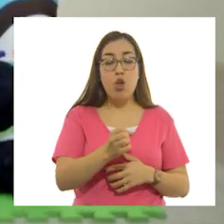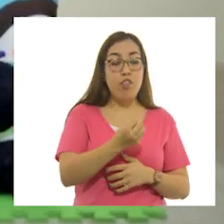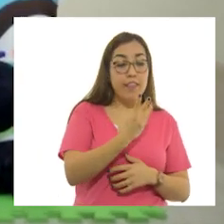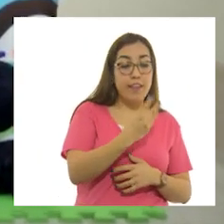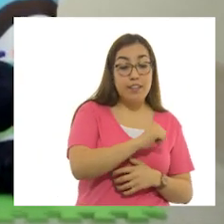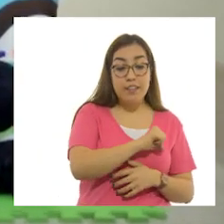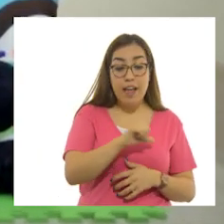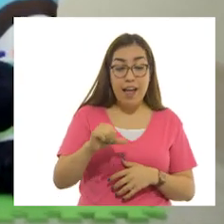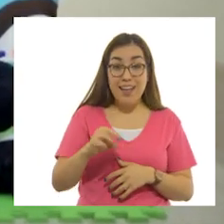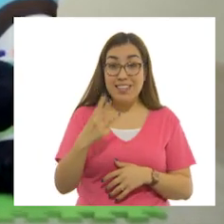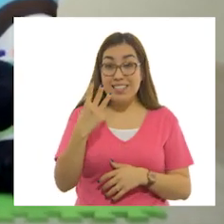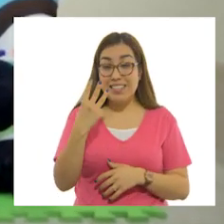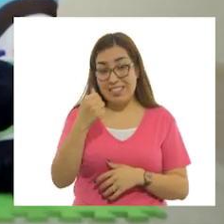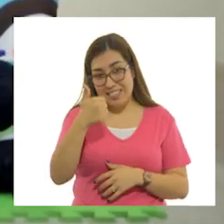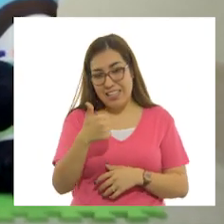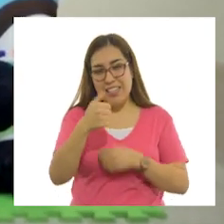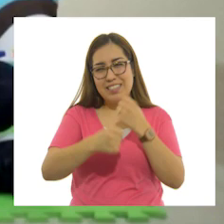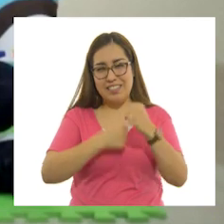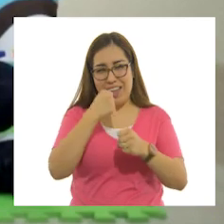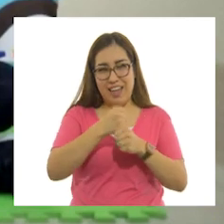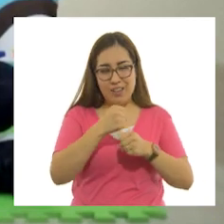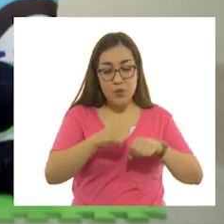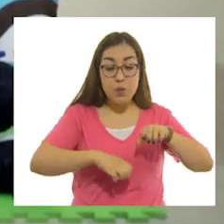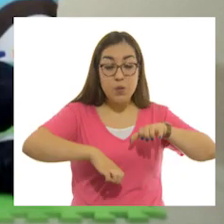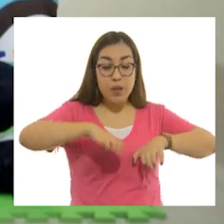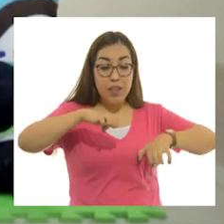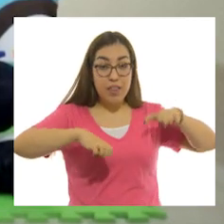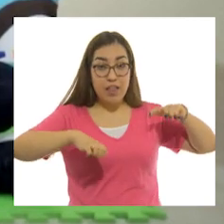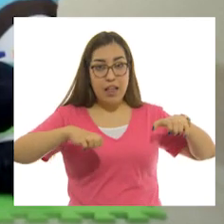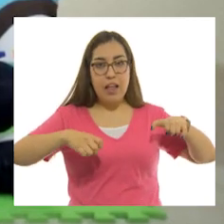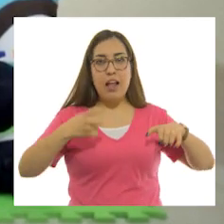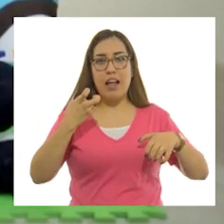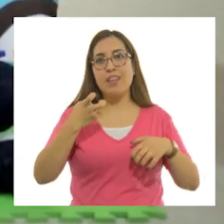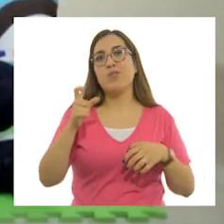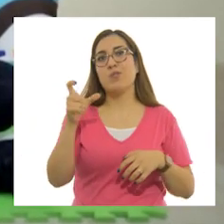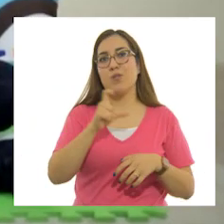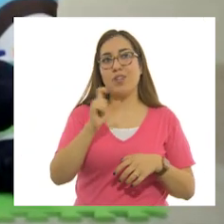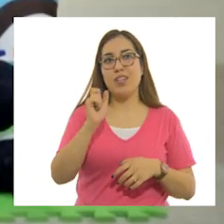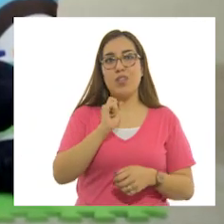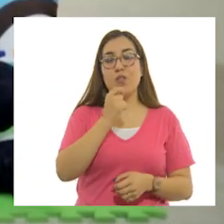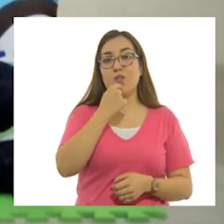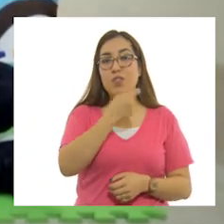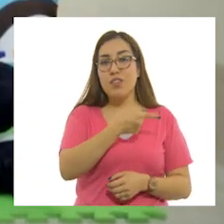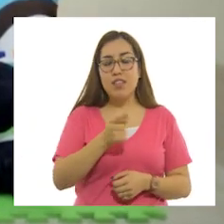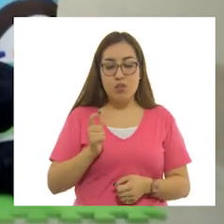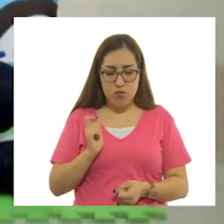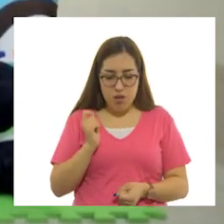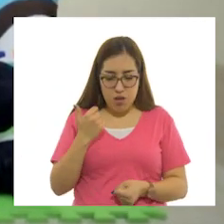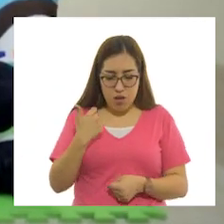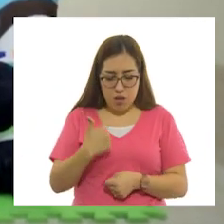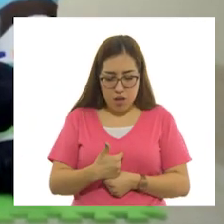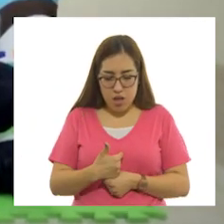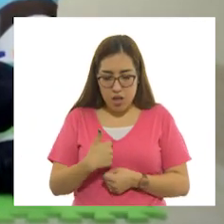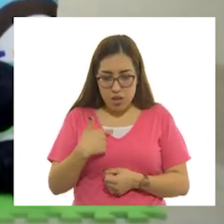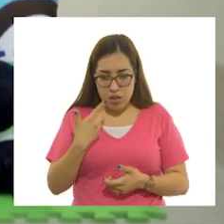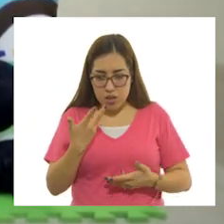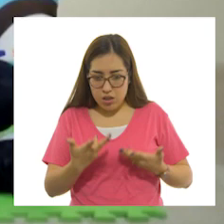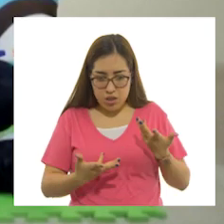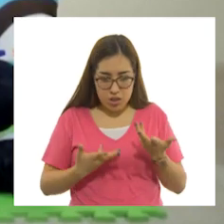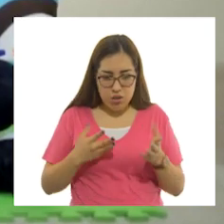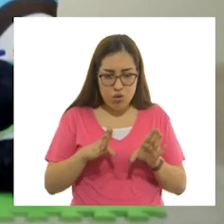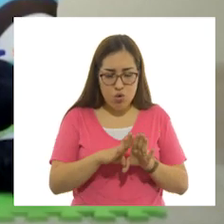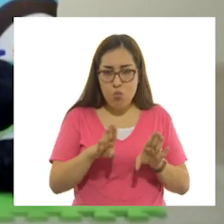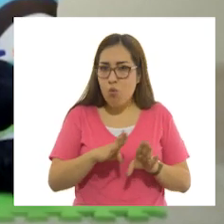de edad que es cuando las niñas y los niños aún no entienden el mundo que les rodea o no son capaces de superar lo real de lo